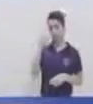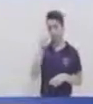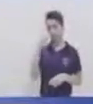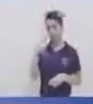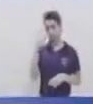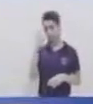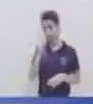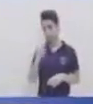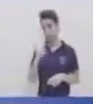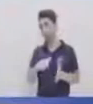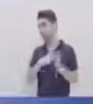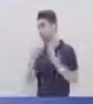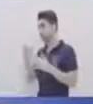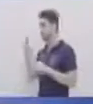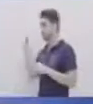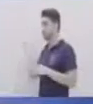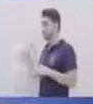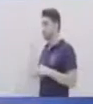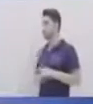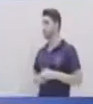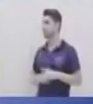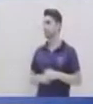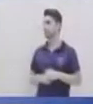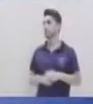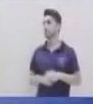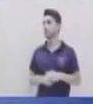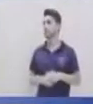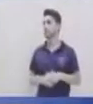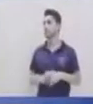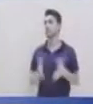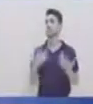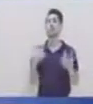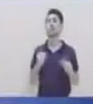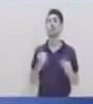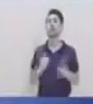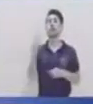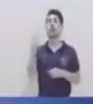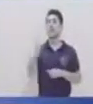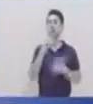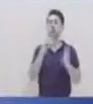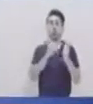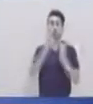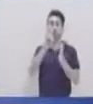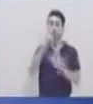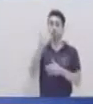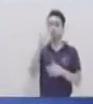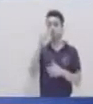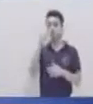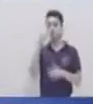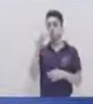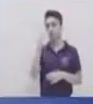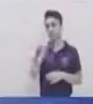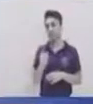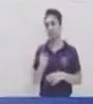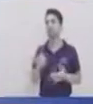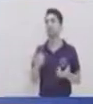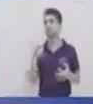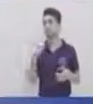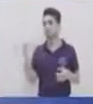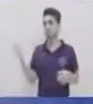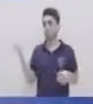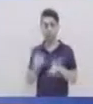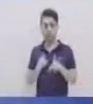Paso al ejercicio número 3, vamos a hacer lo que son los denominados squats, ¿sí? Vamos a separar piernas,